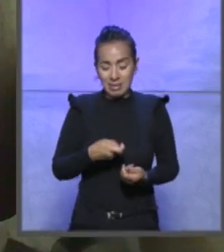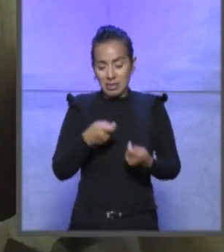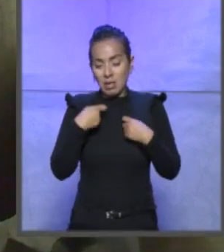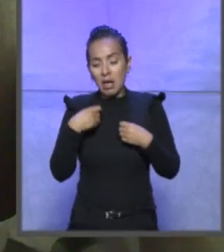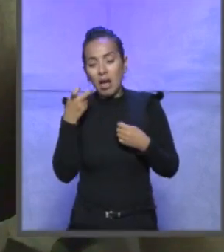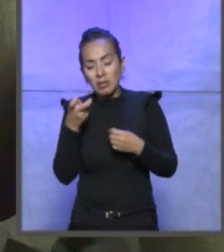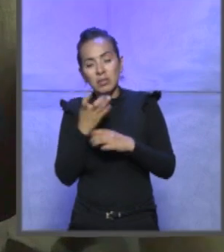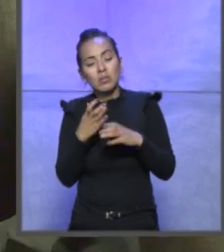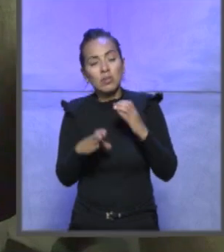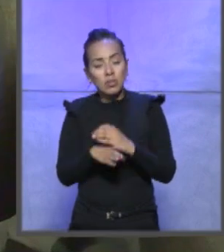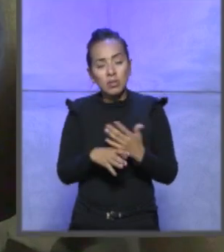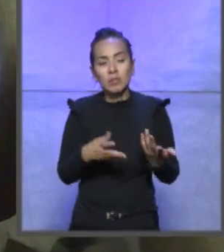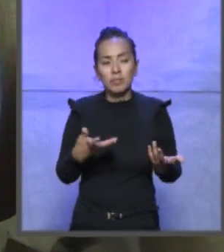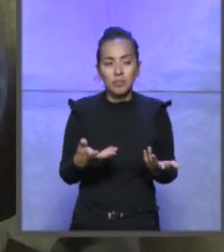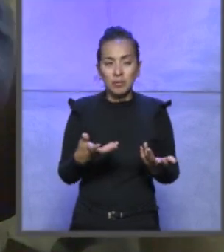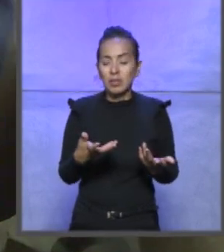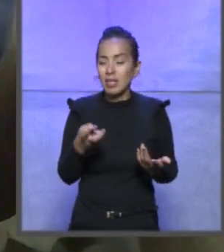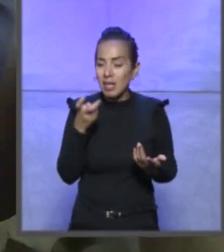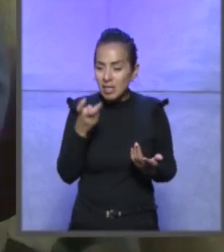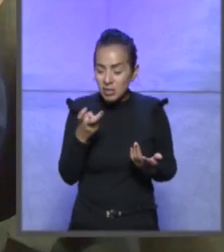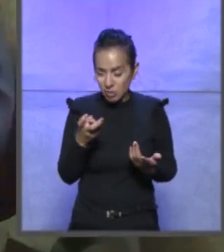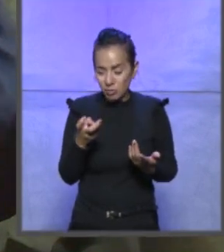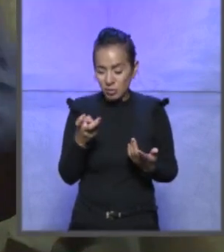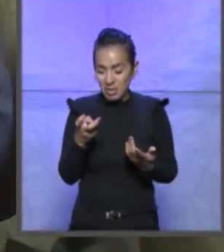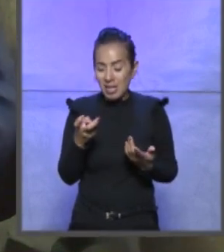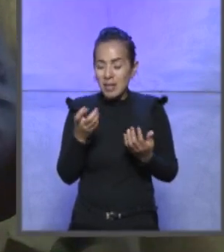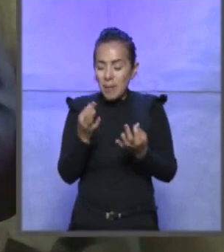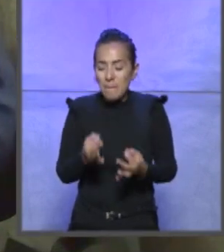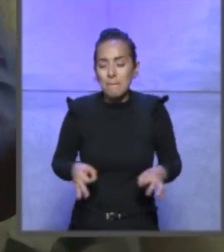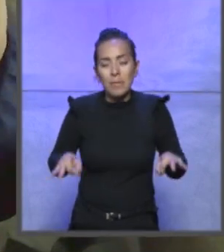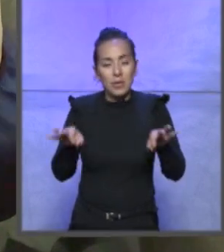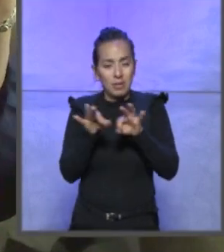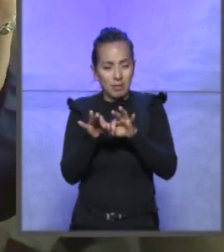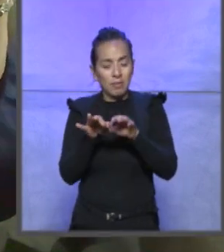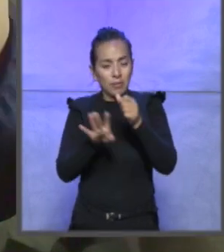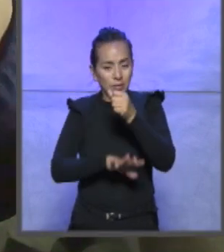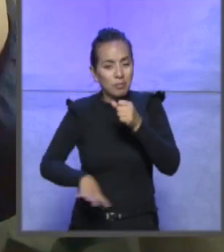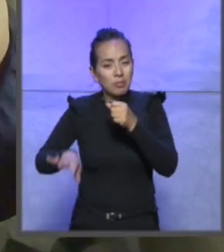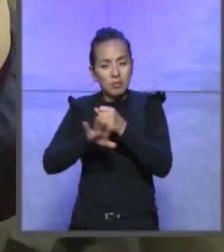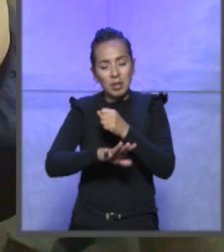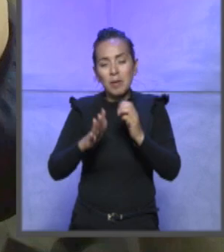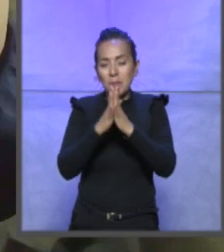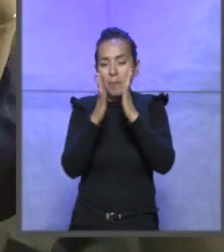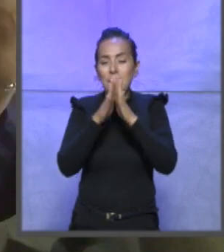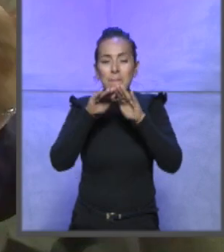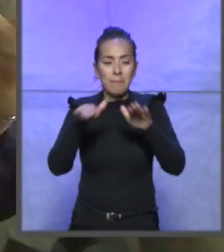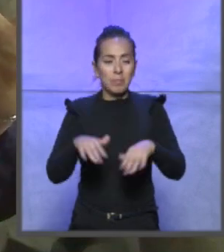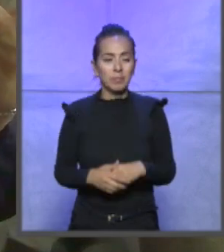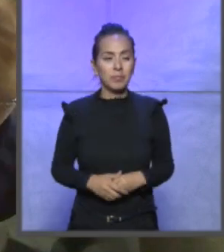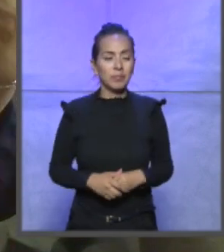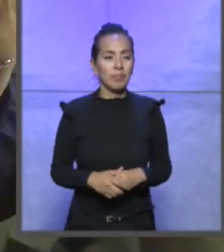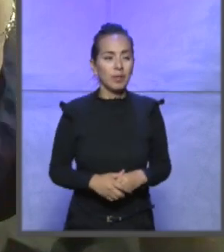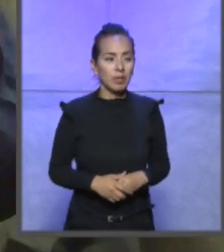entonces estaríamos minando una de los pilares fundamentales de la democracia, como ya lo dije, que es la